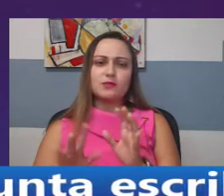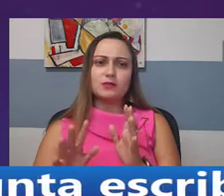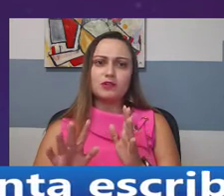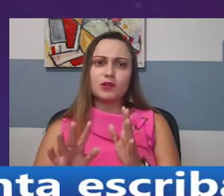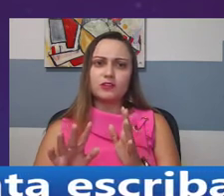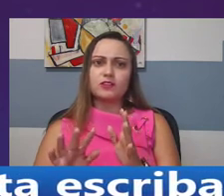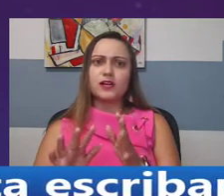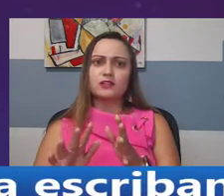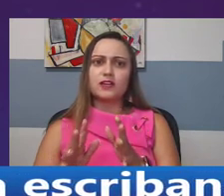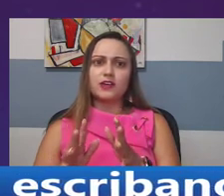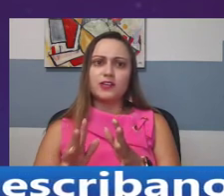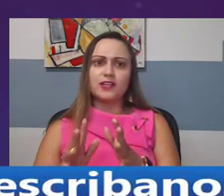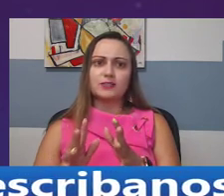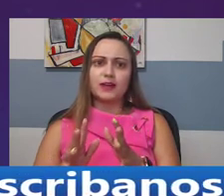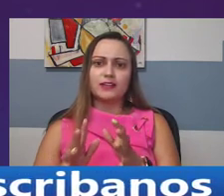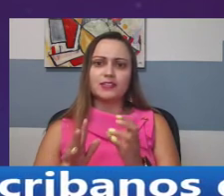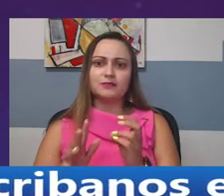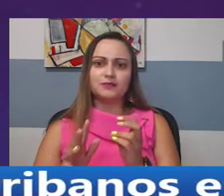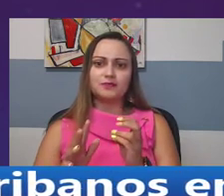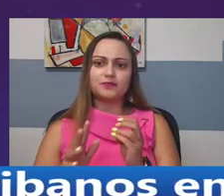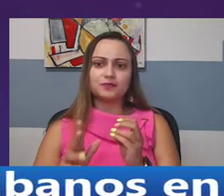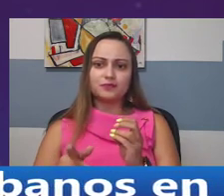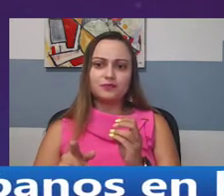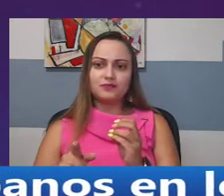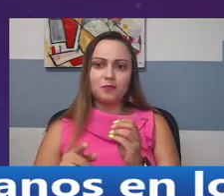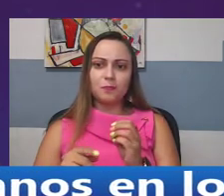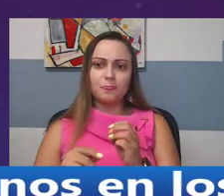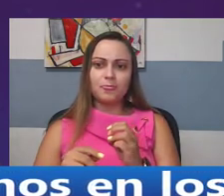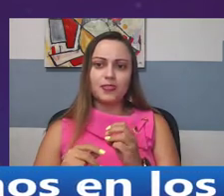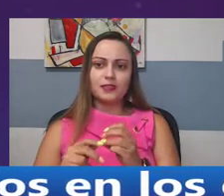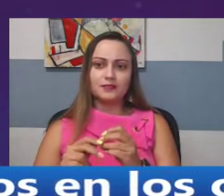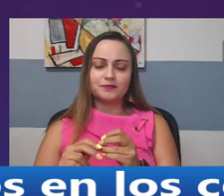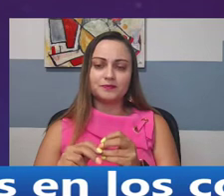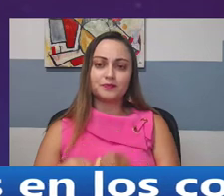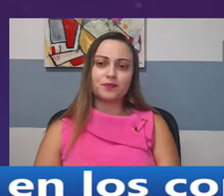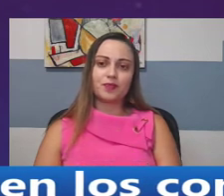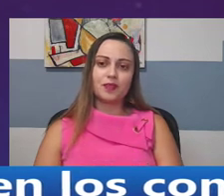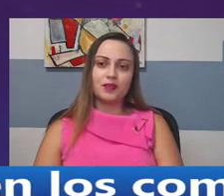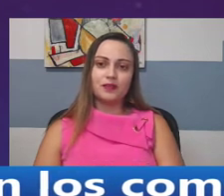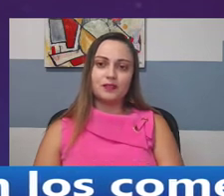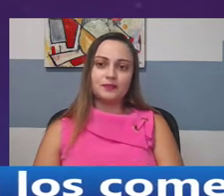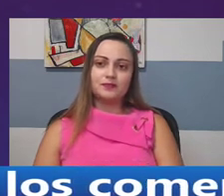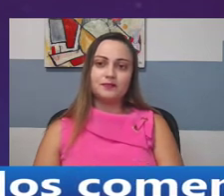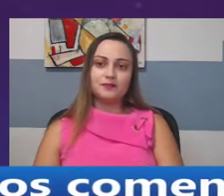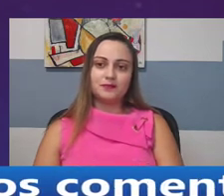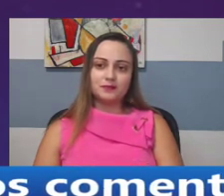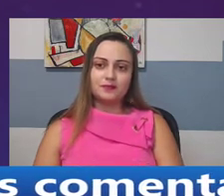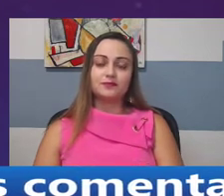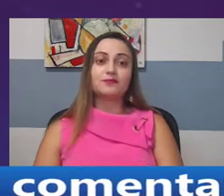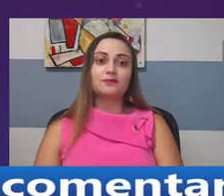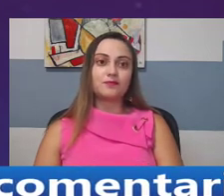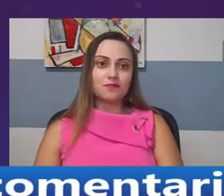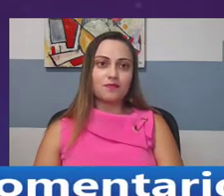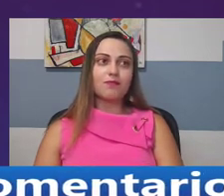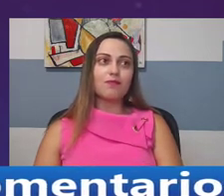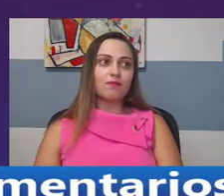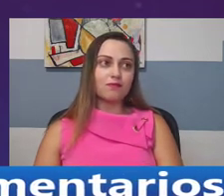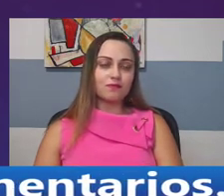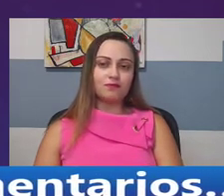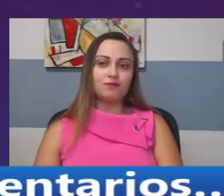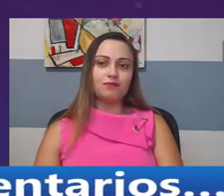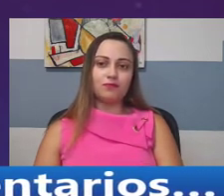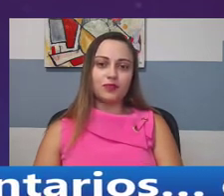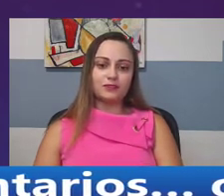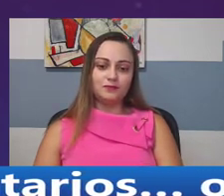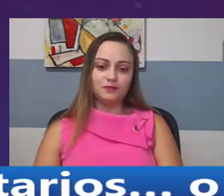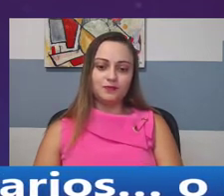¿Tú sabes más o menos cuántos realtos hay ahorita en Las Vegas? Bueno, se dice que con licencia hay como unos entre 16 y 18 mil